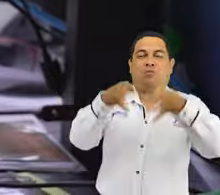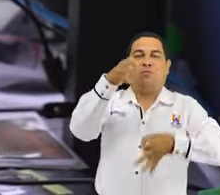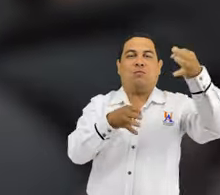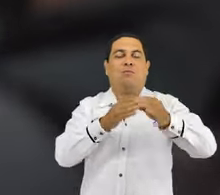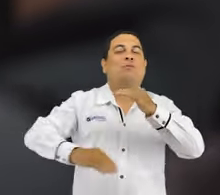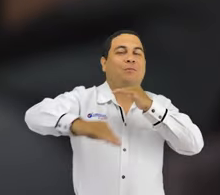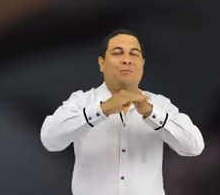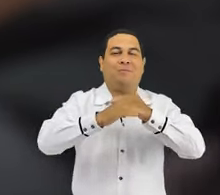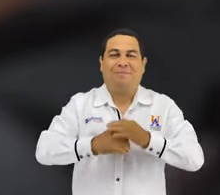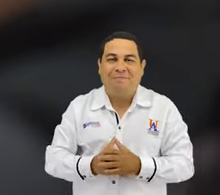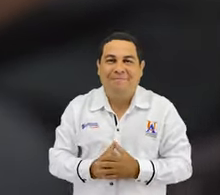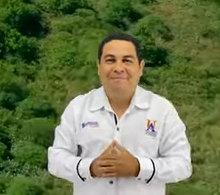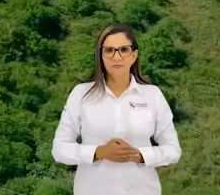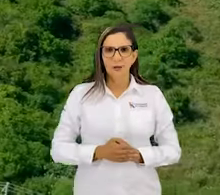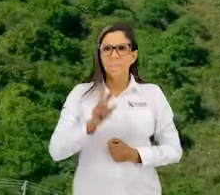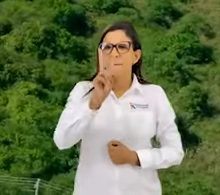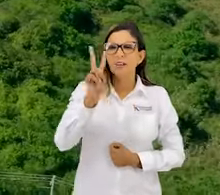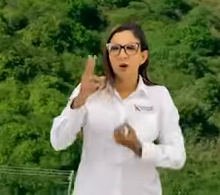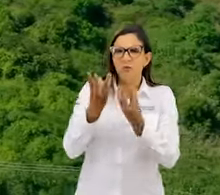el acceso a la justicia para todos.